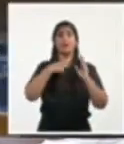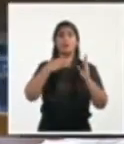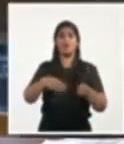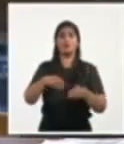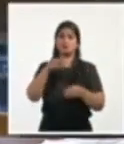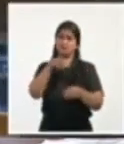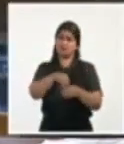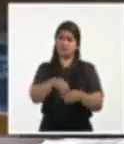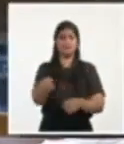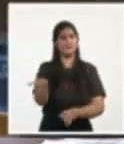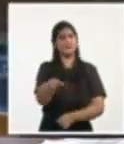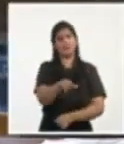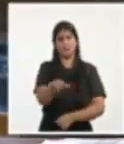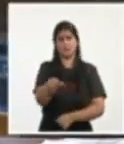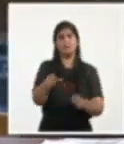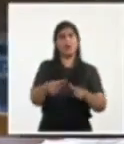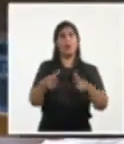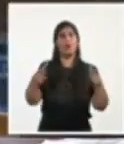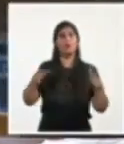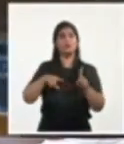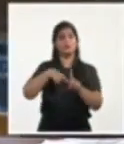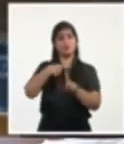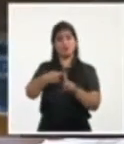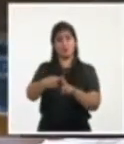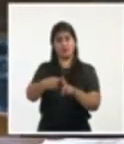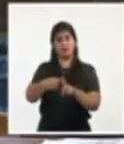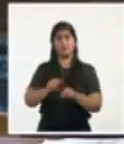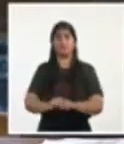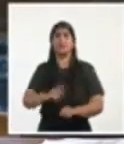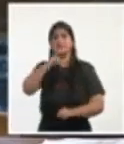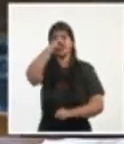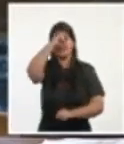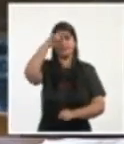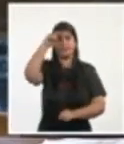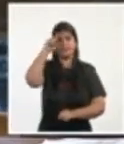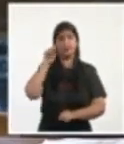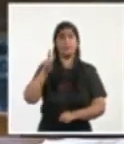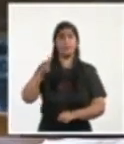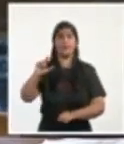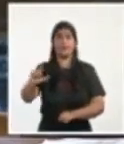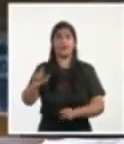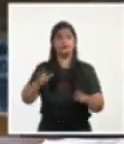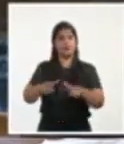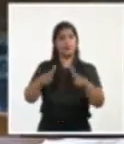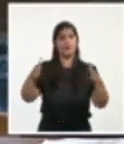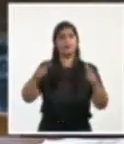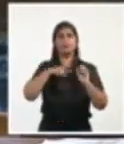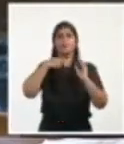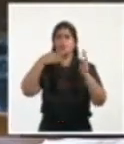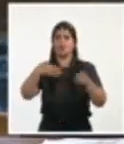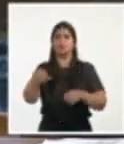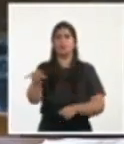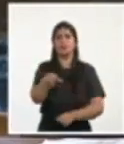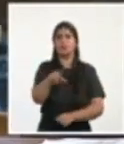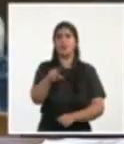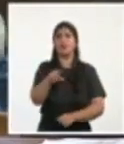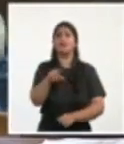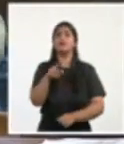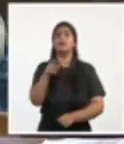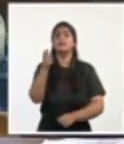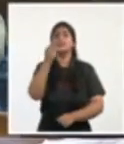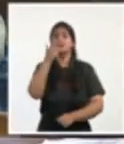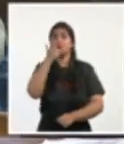enfrentando en el territorio. Santi Espíritu y Villa Clara también tuvieron un incremento de fallecidos. También lo tuvo Ciego y Pinar del